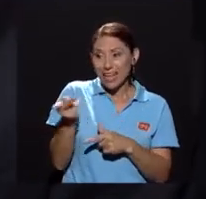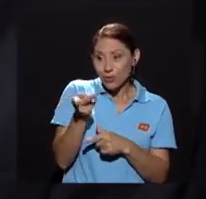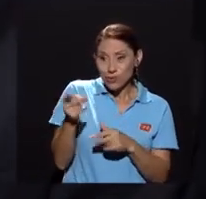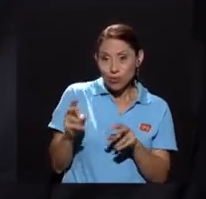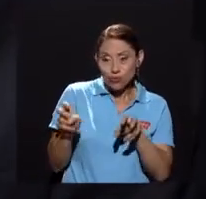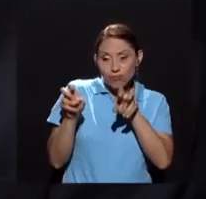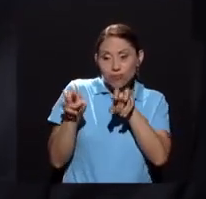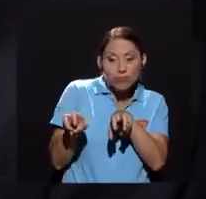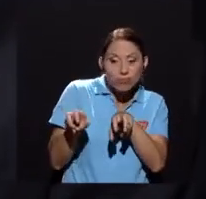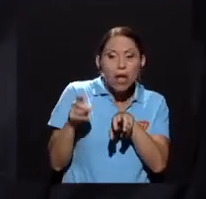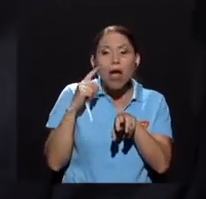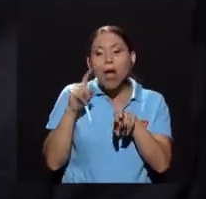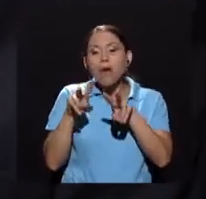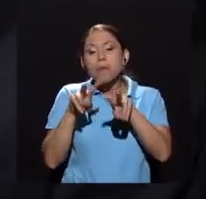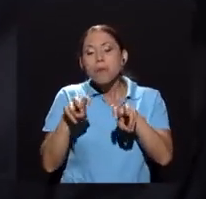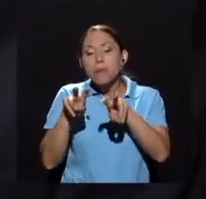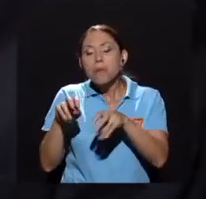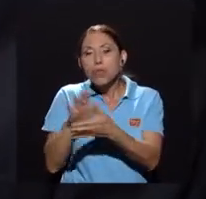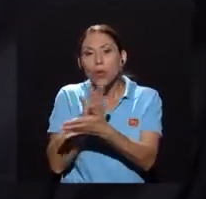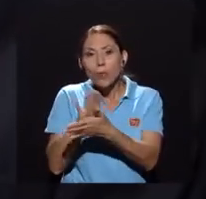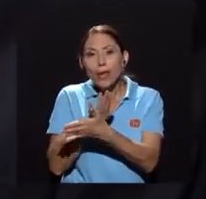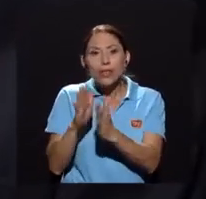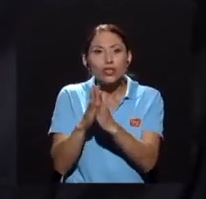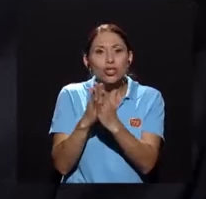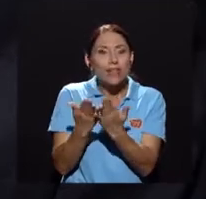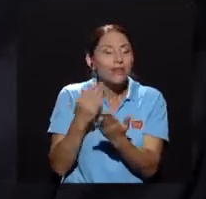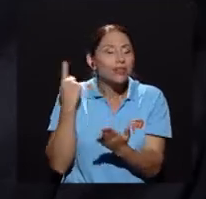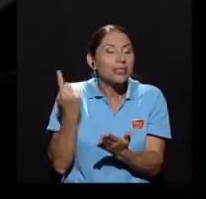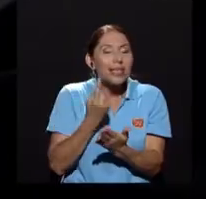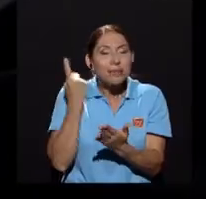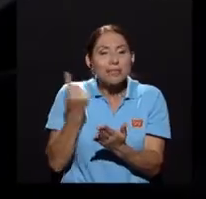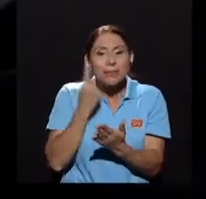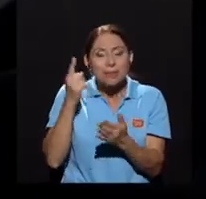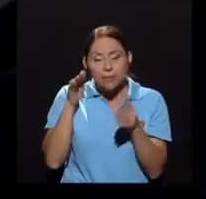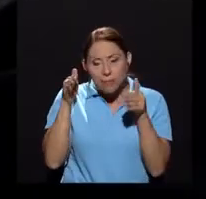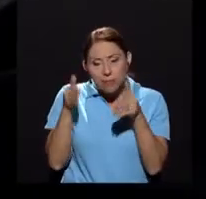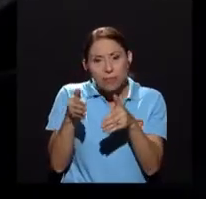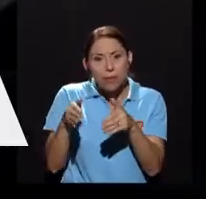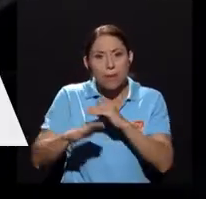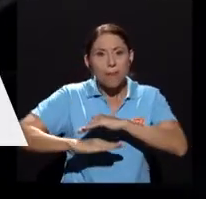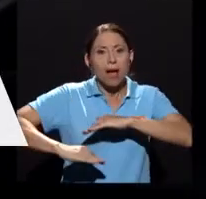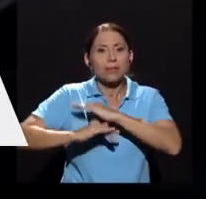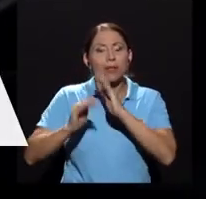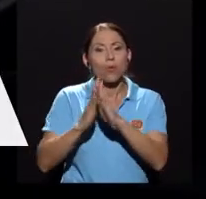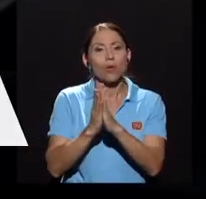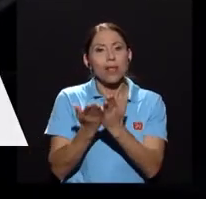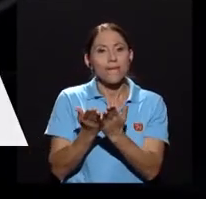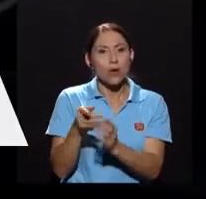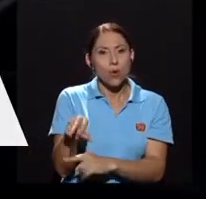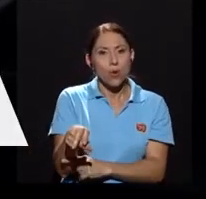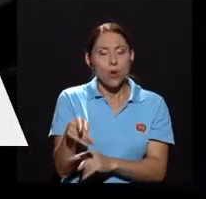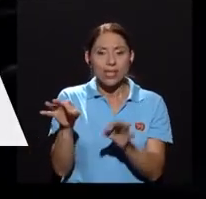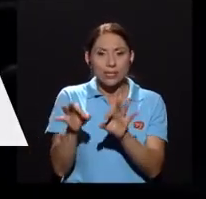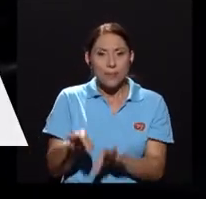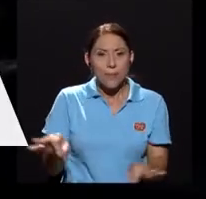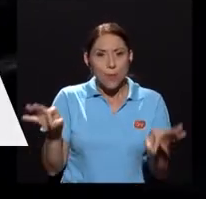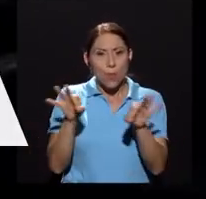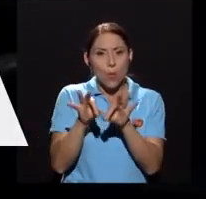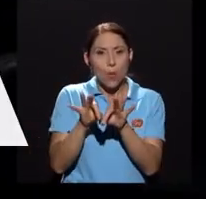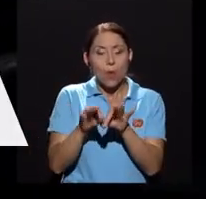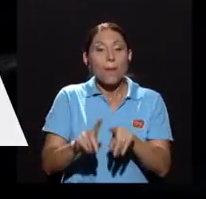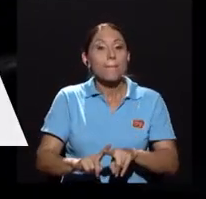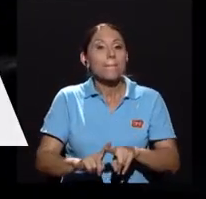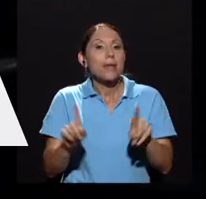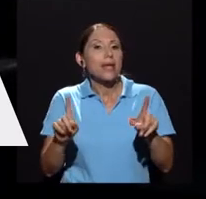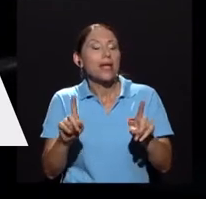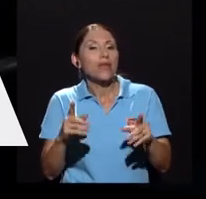analizar libros siempre sobre la base de un libro verdad que es una cosa importantísima pero entonces yo no mencionaba